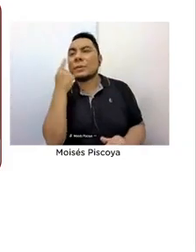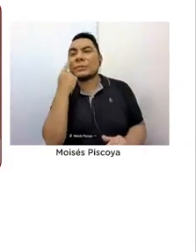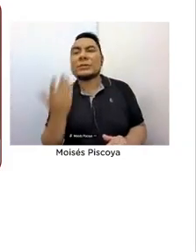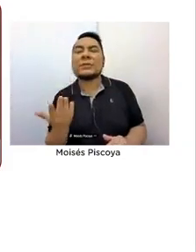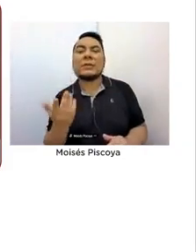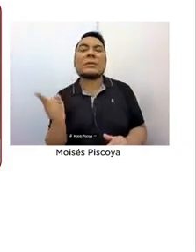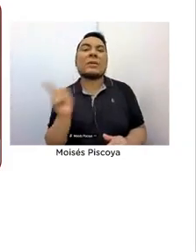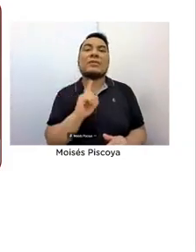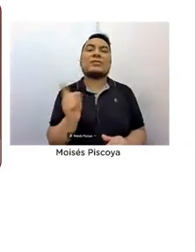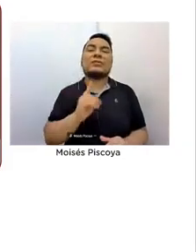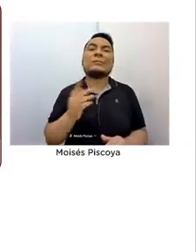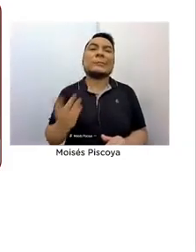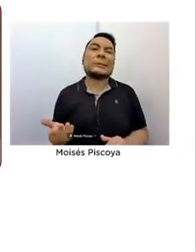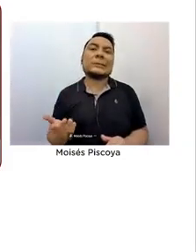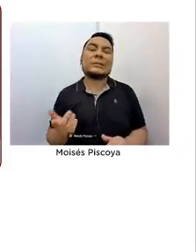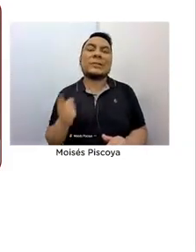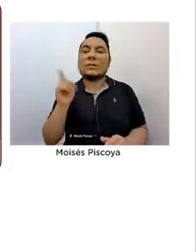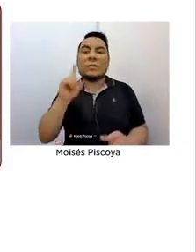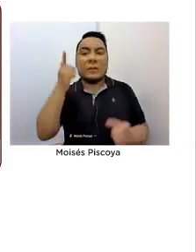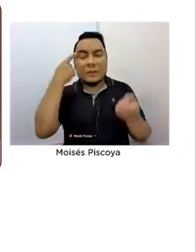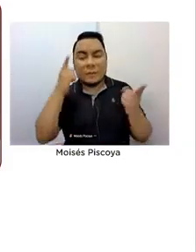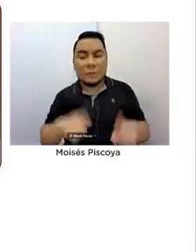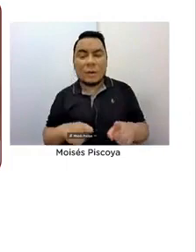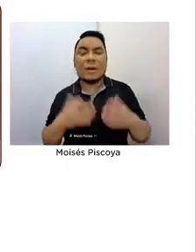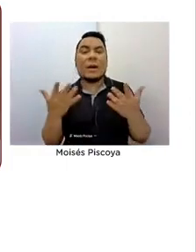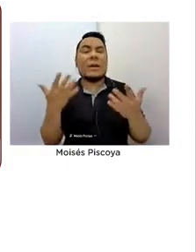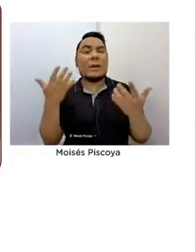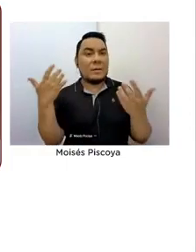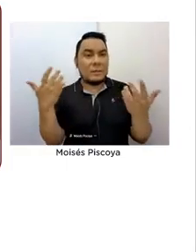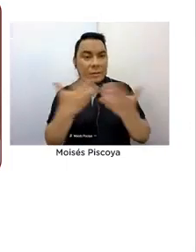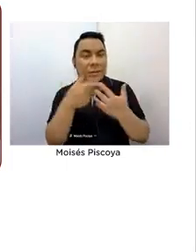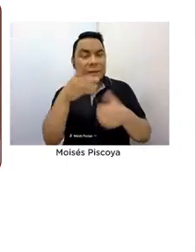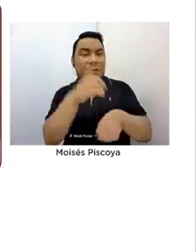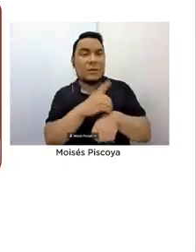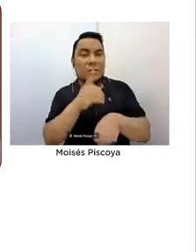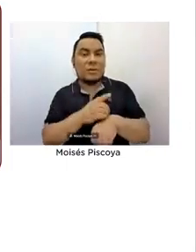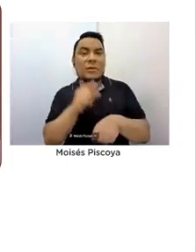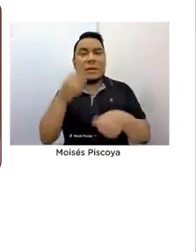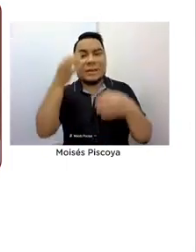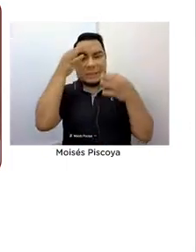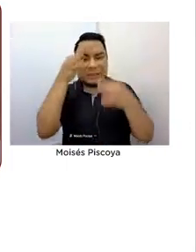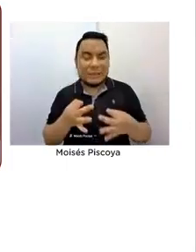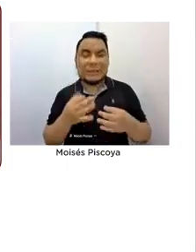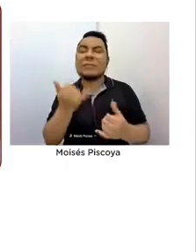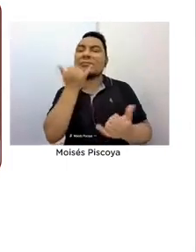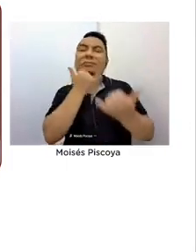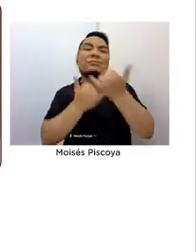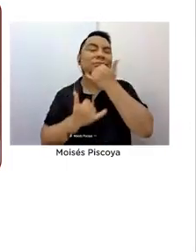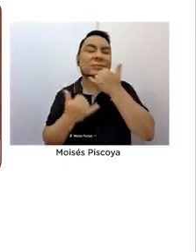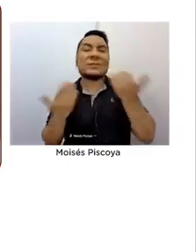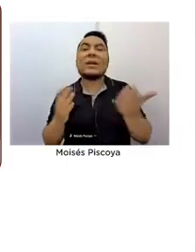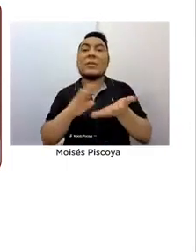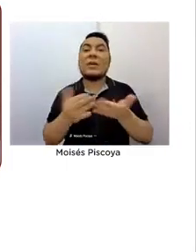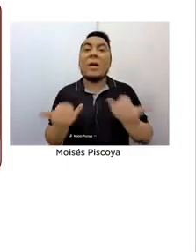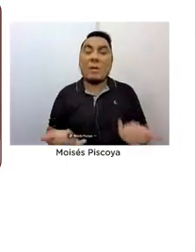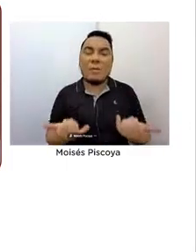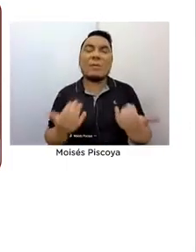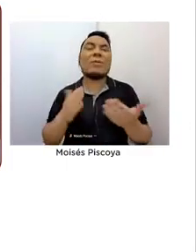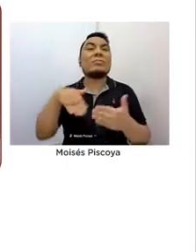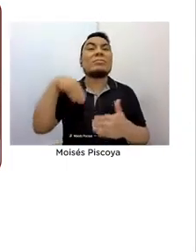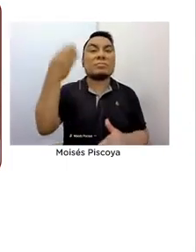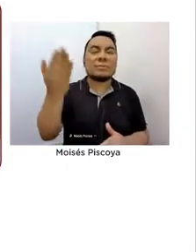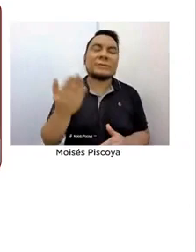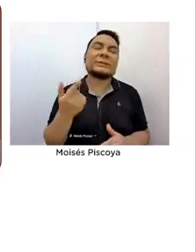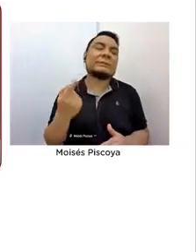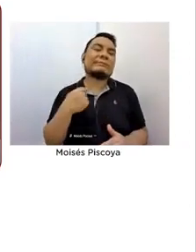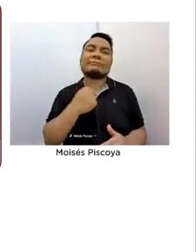que no está de acuerdo a la realidad médica, tomaron decisiones incorrectas que lamentablemente luego tuvieron